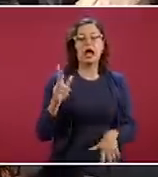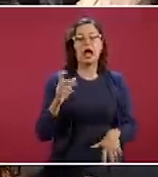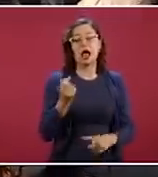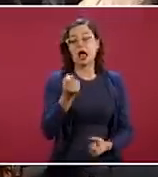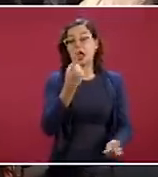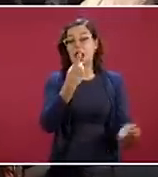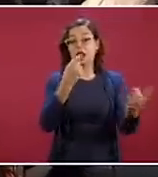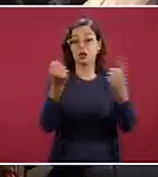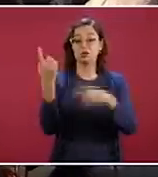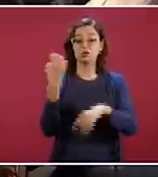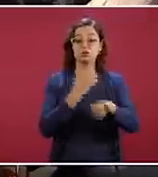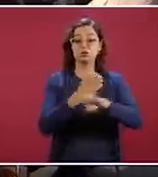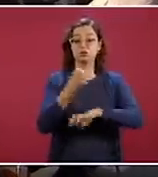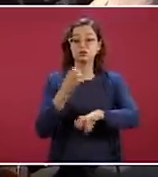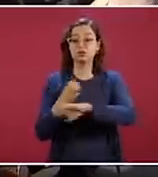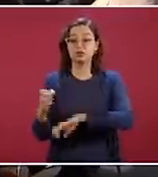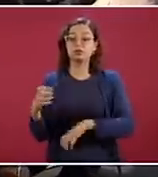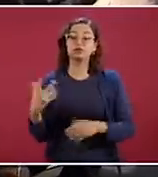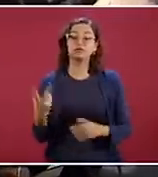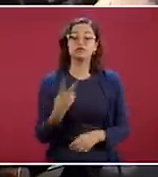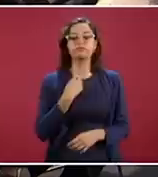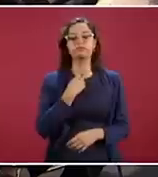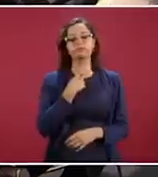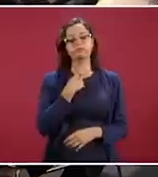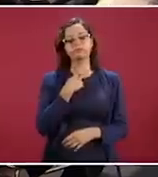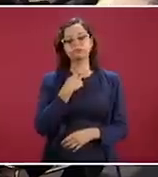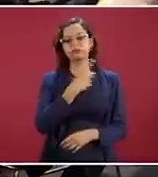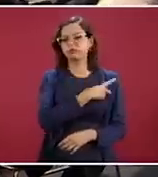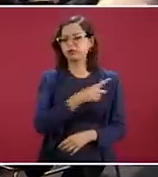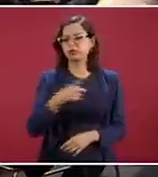quedaron muy comprometidas